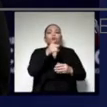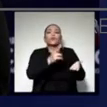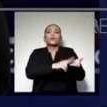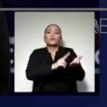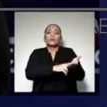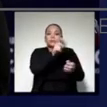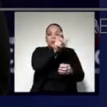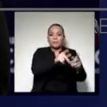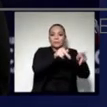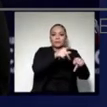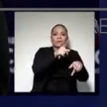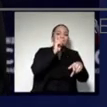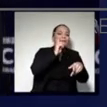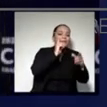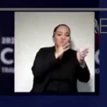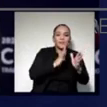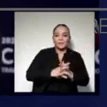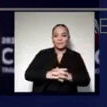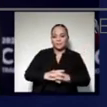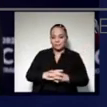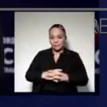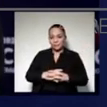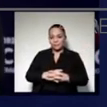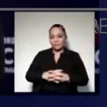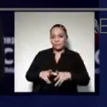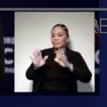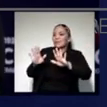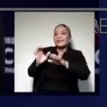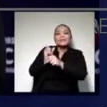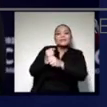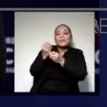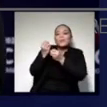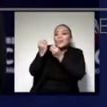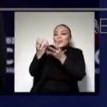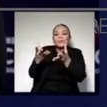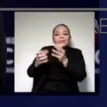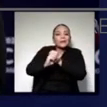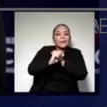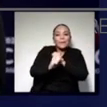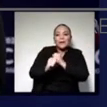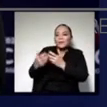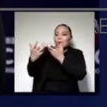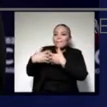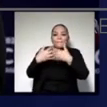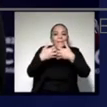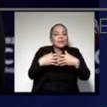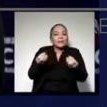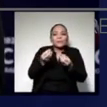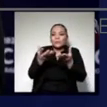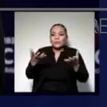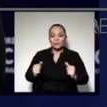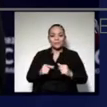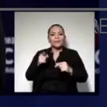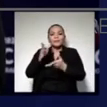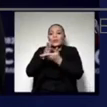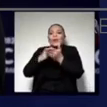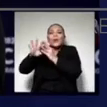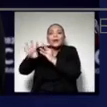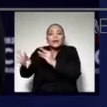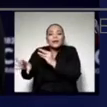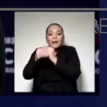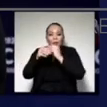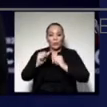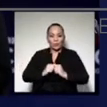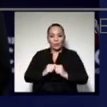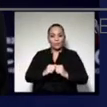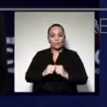un personaje ficticio? Es que se hicieron muchas campañas, siempre se hacían con empresas y demás. Eso era algo agregado para